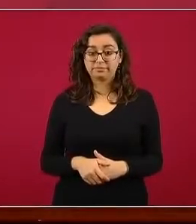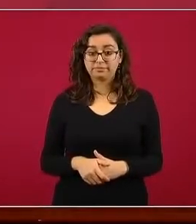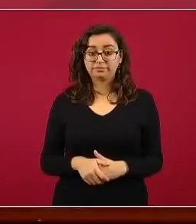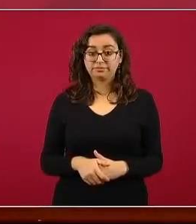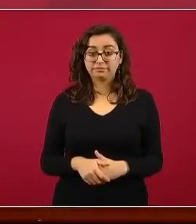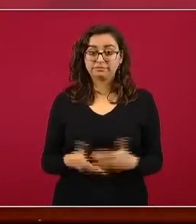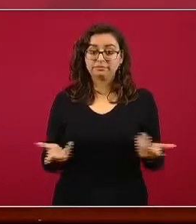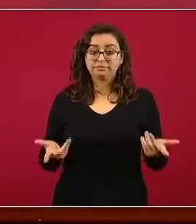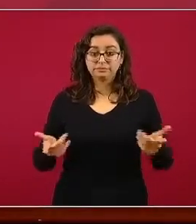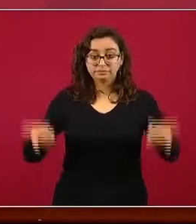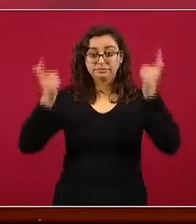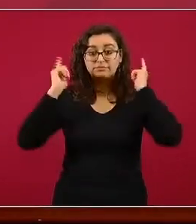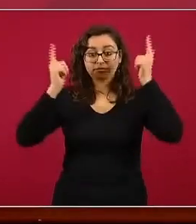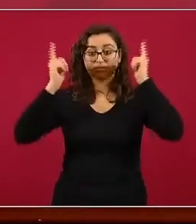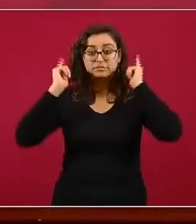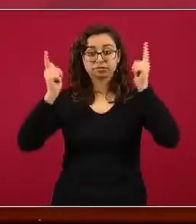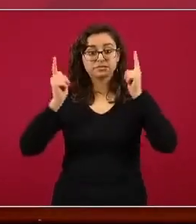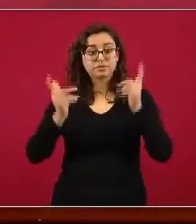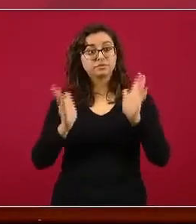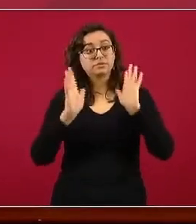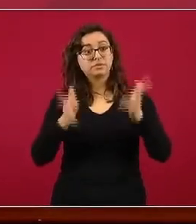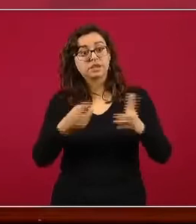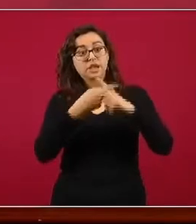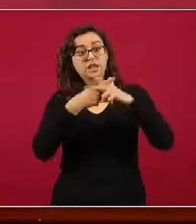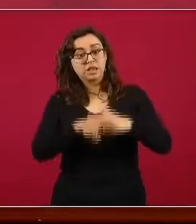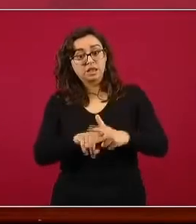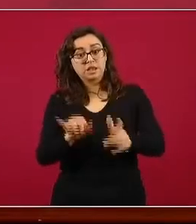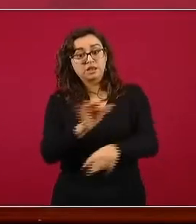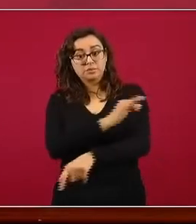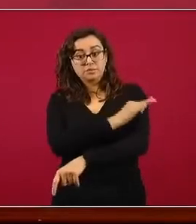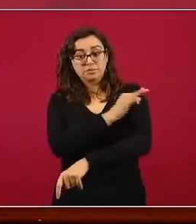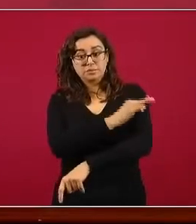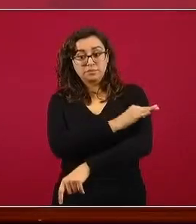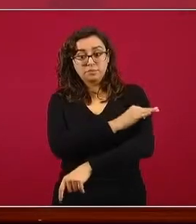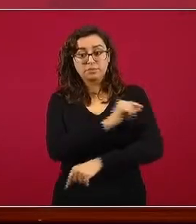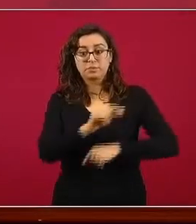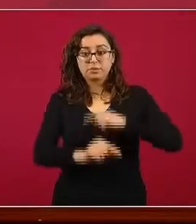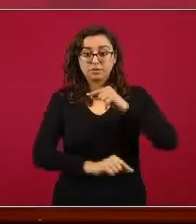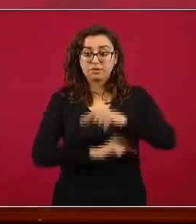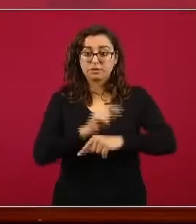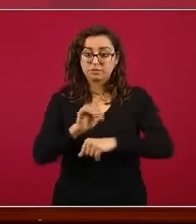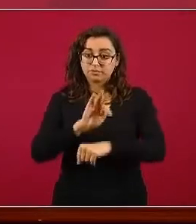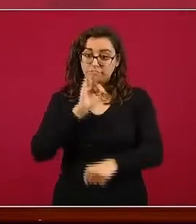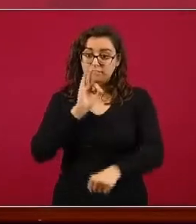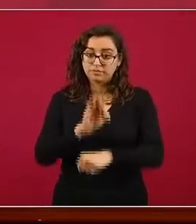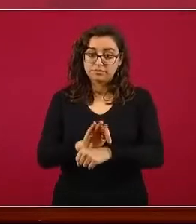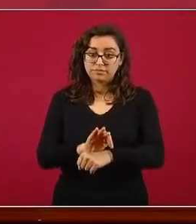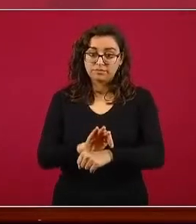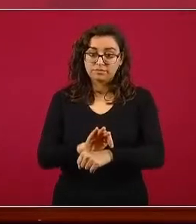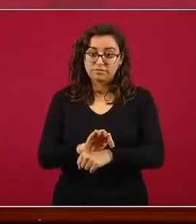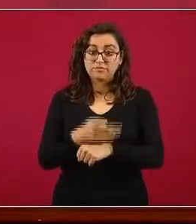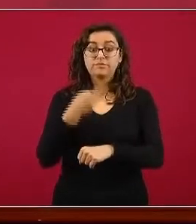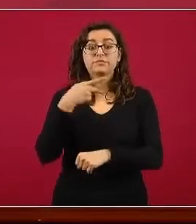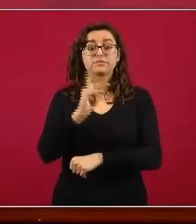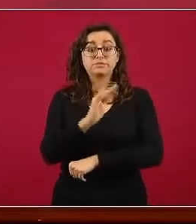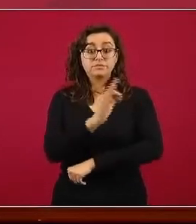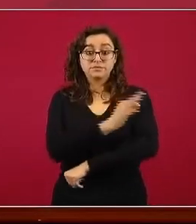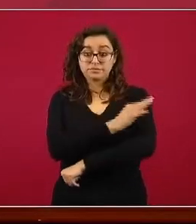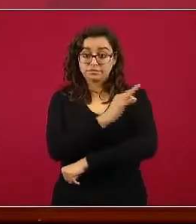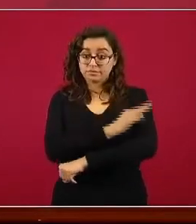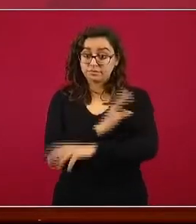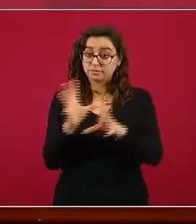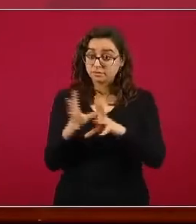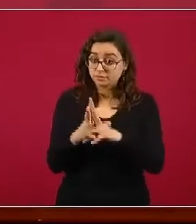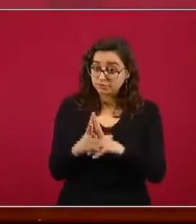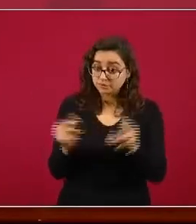Mantengamos nuestra esperanza de que al tener una vacuna vamos a poder tener un mecanismo de protección específica, pero la vacuna no va a solucionar